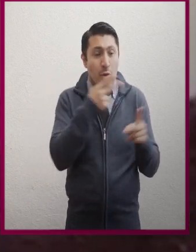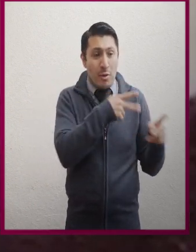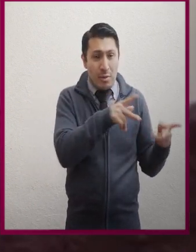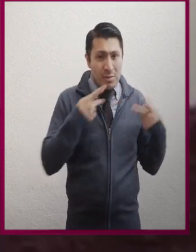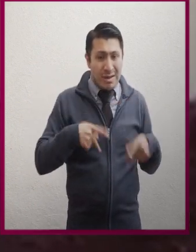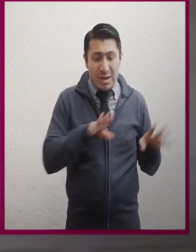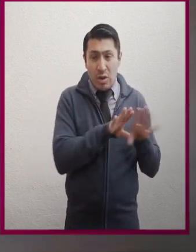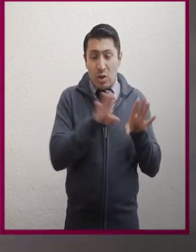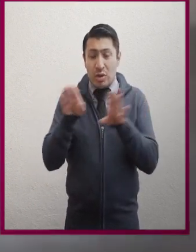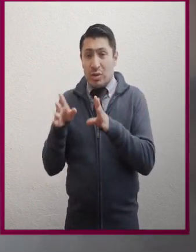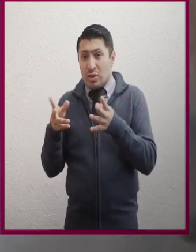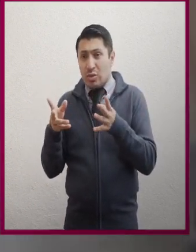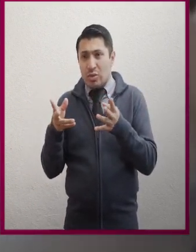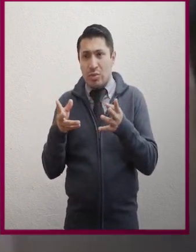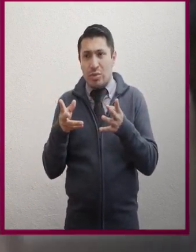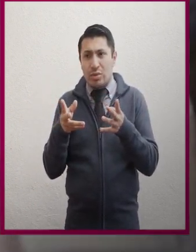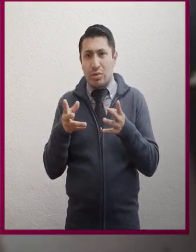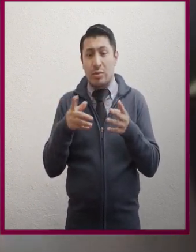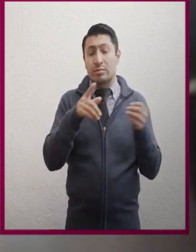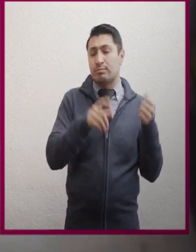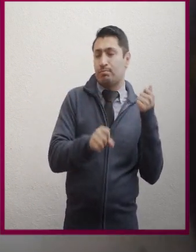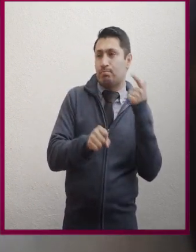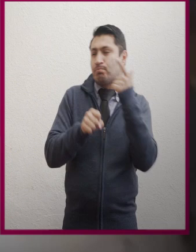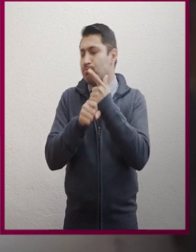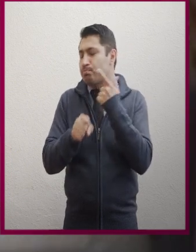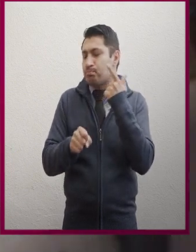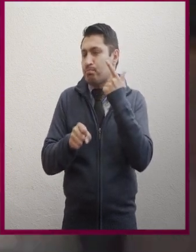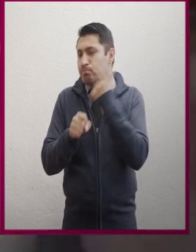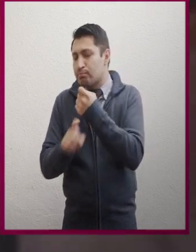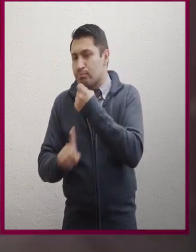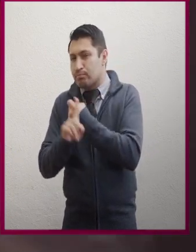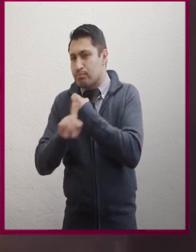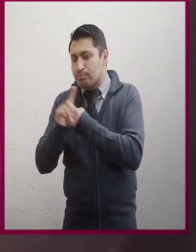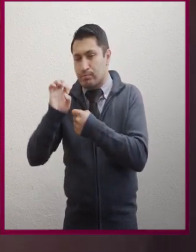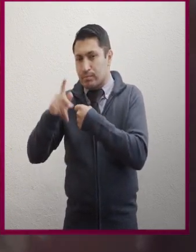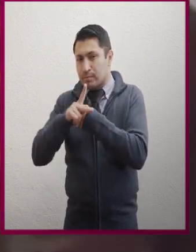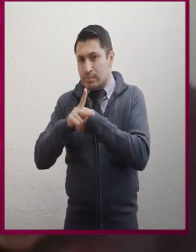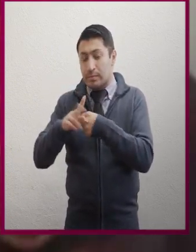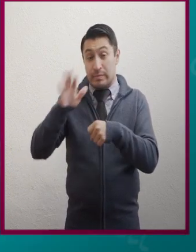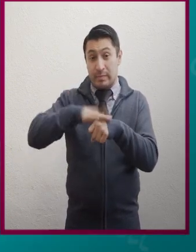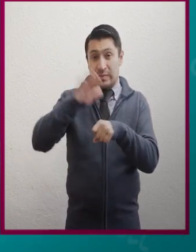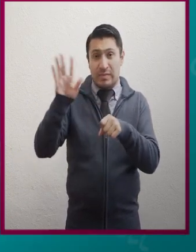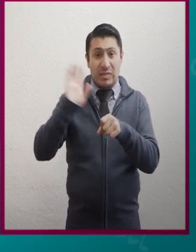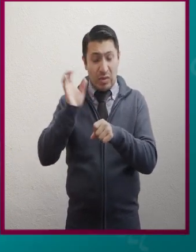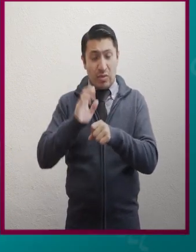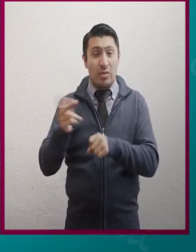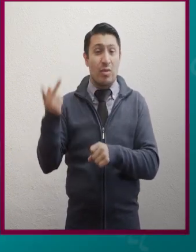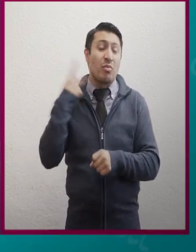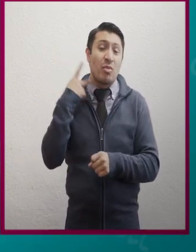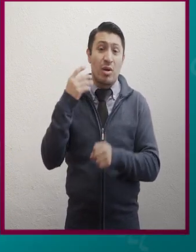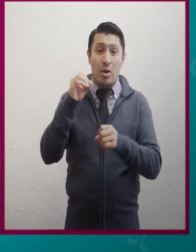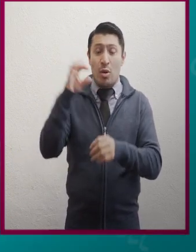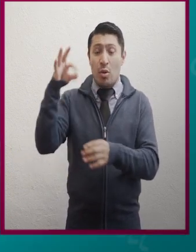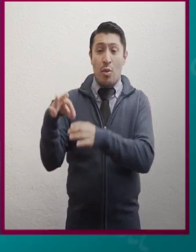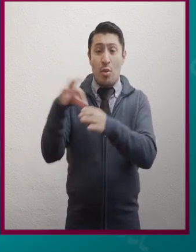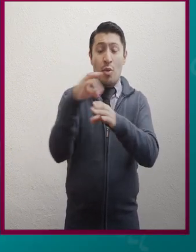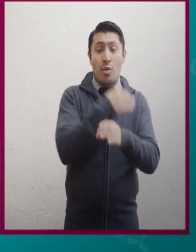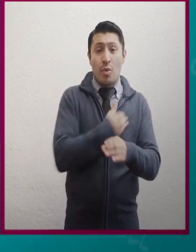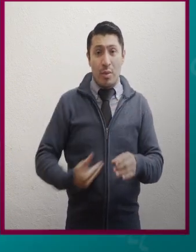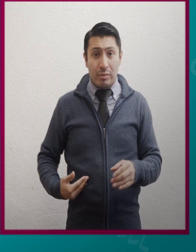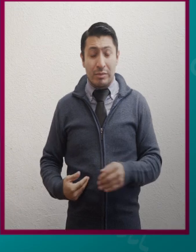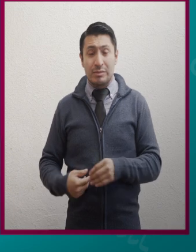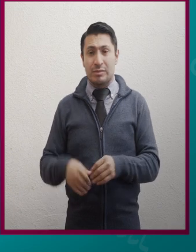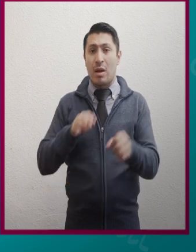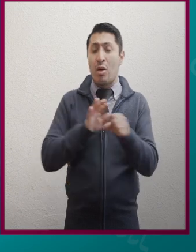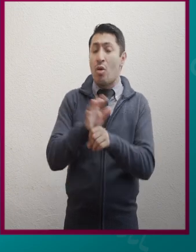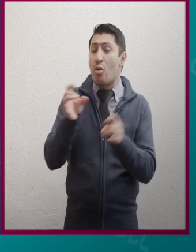problemas europeos, particularmente cuando se trata de partidos políticos o elecciones. ¿Qué efectos tiene la migración